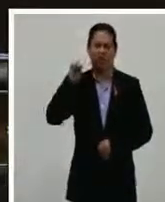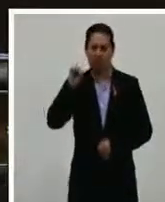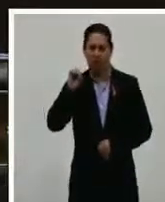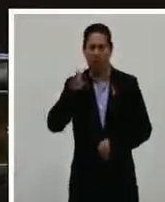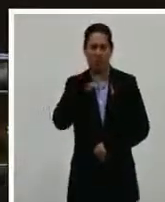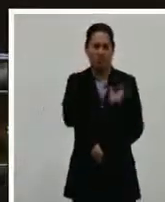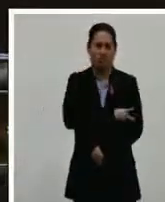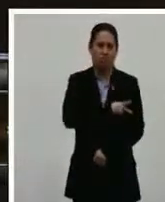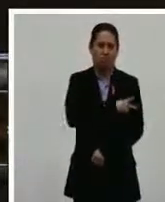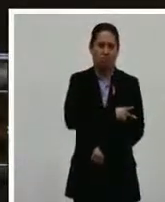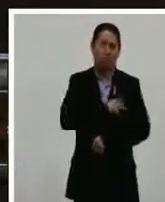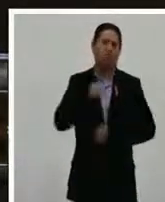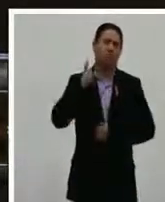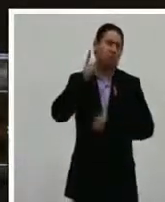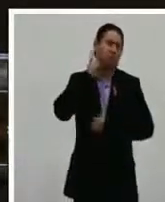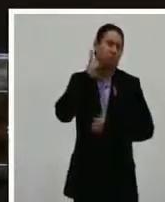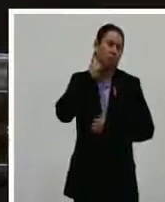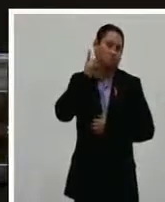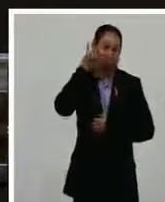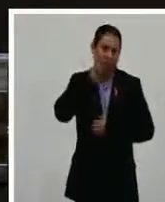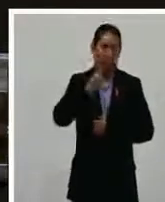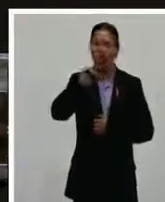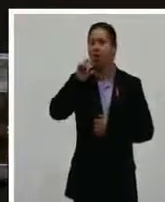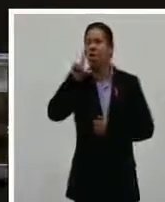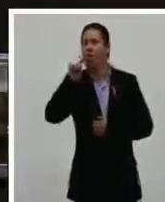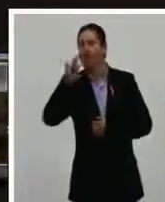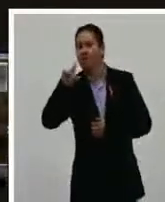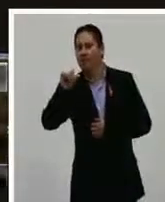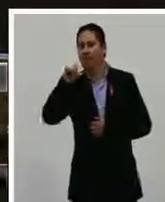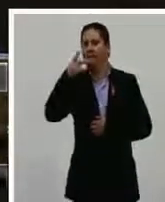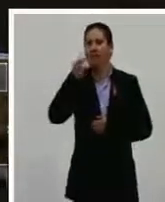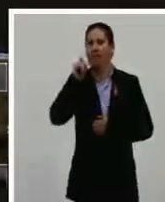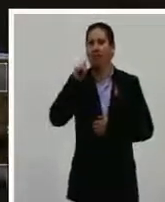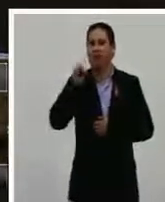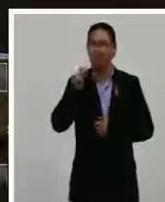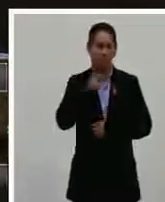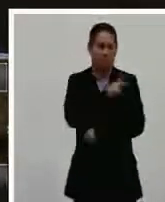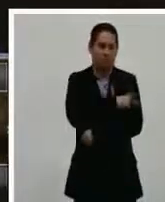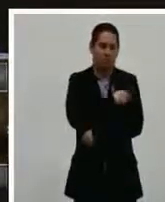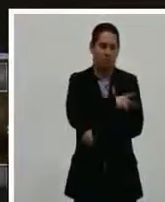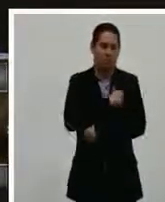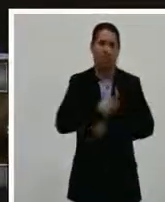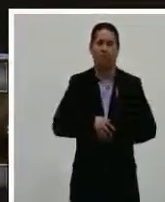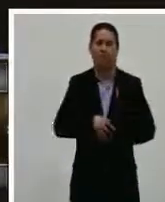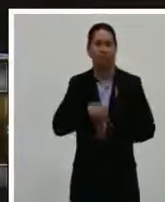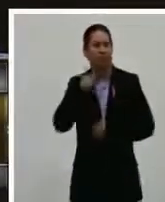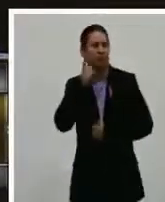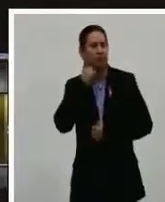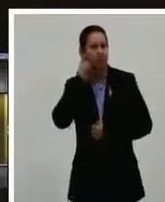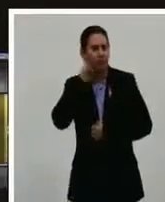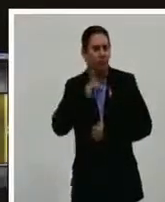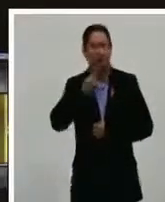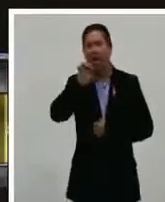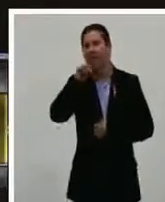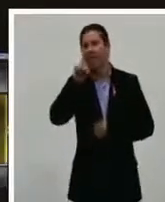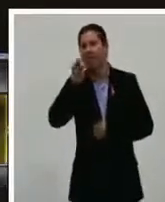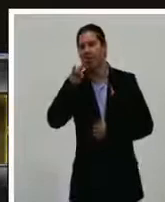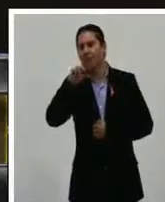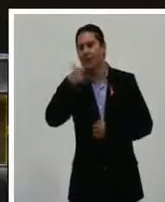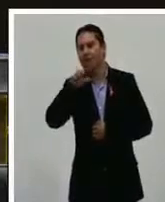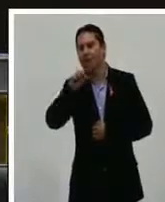vocal diputada órbita palomeque pineda vocal diputada eduviges cabanes cruz